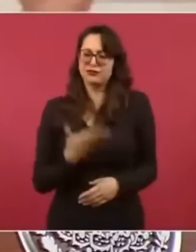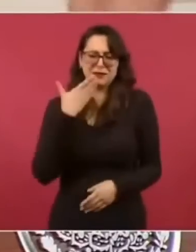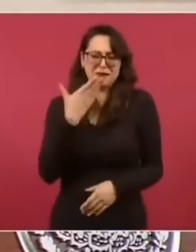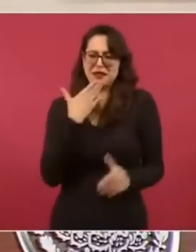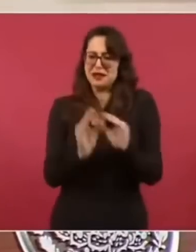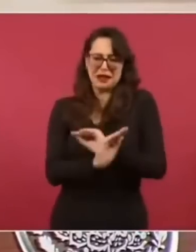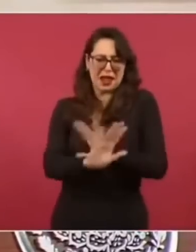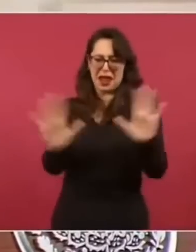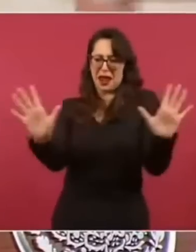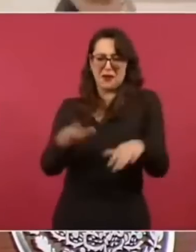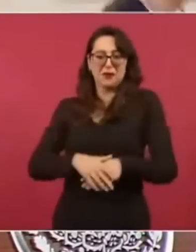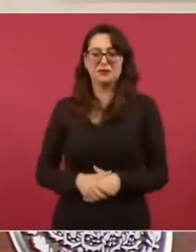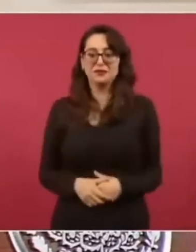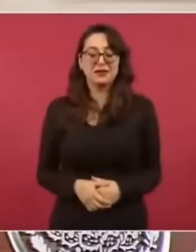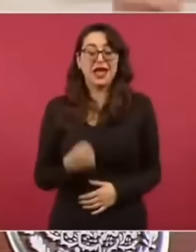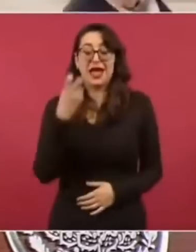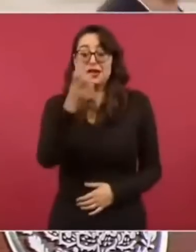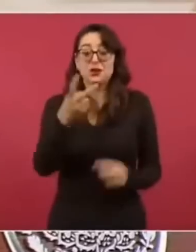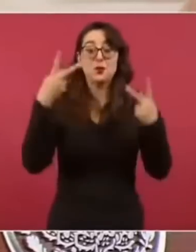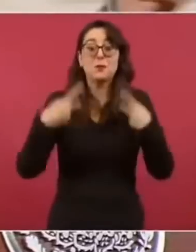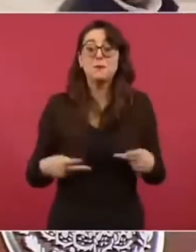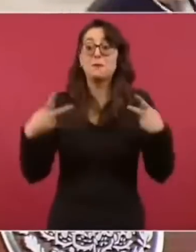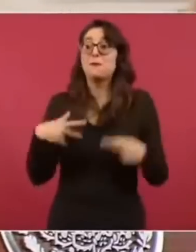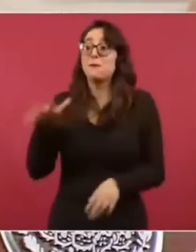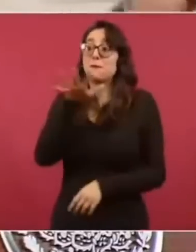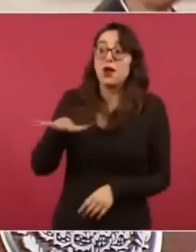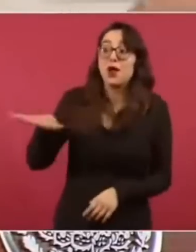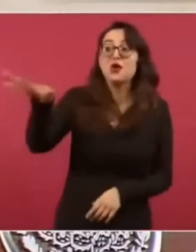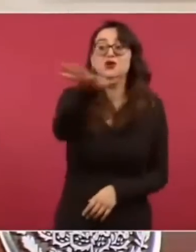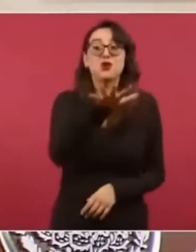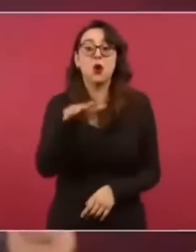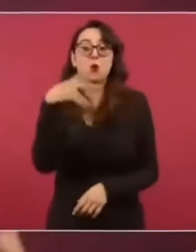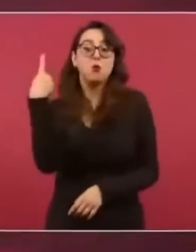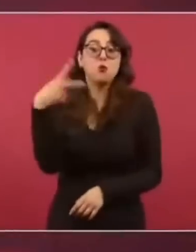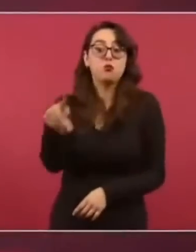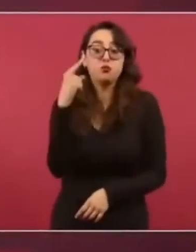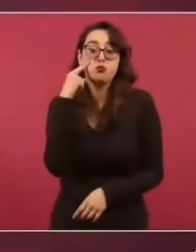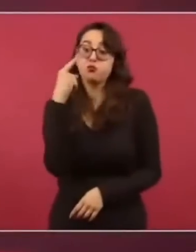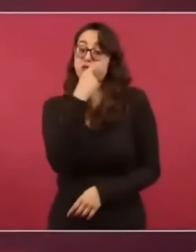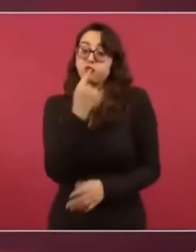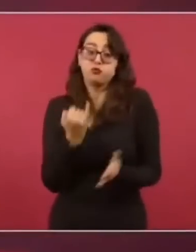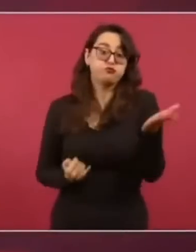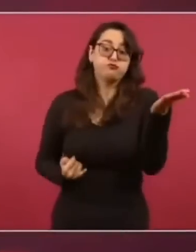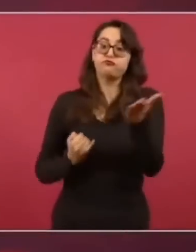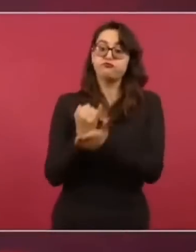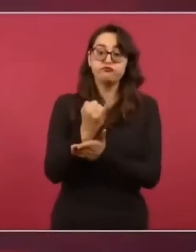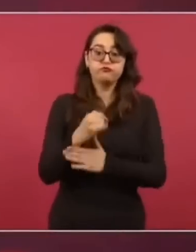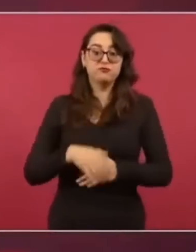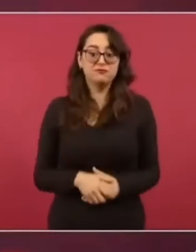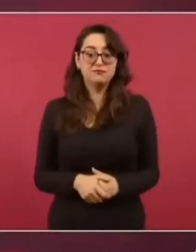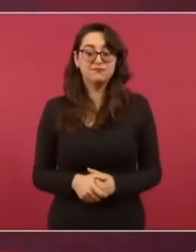Por eso, qué bueno que están surgiendo todos estos temas.